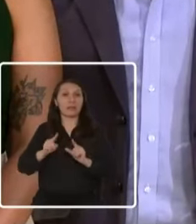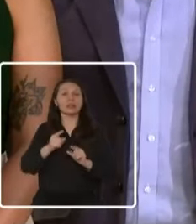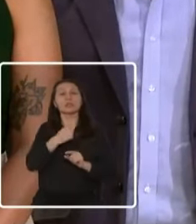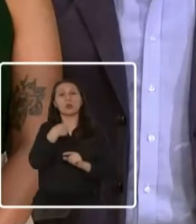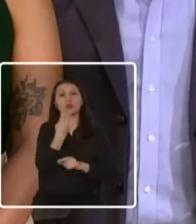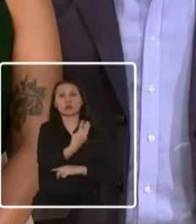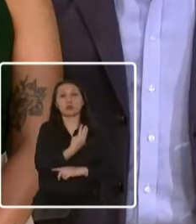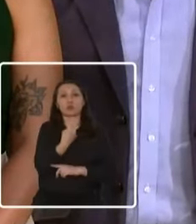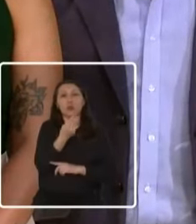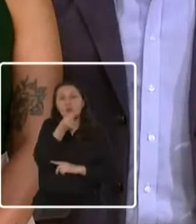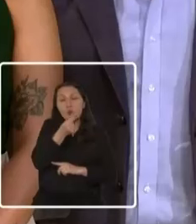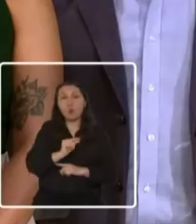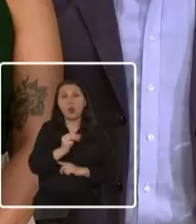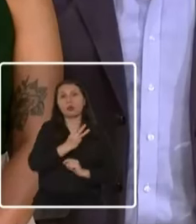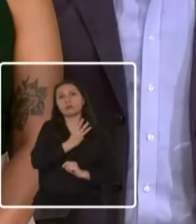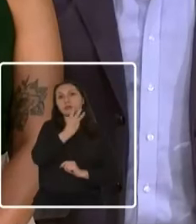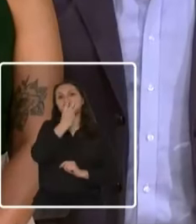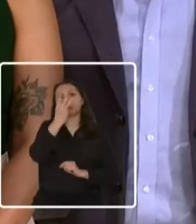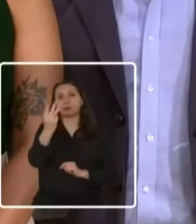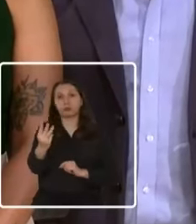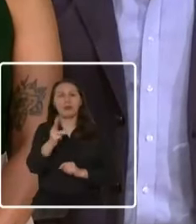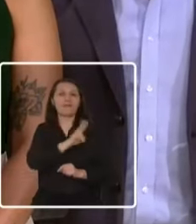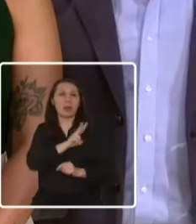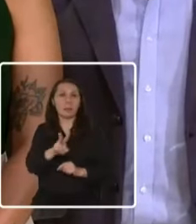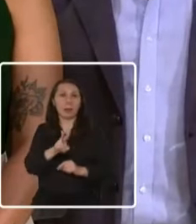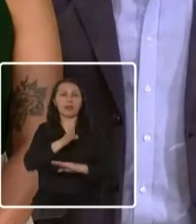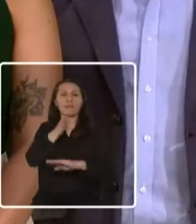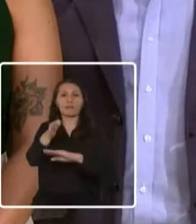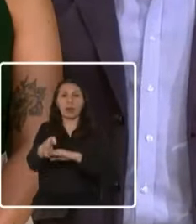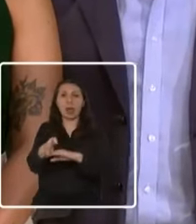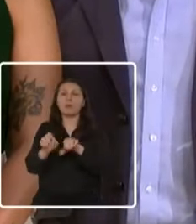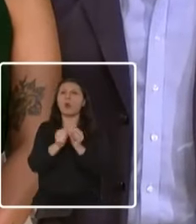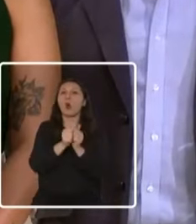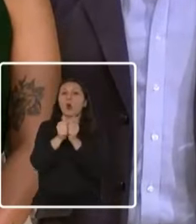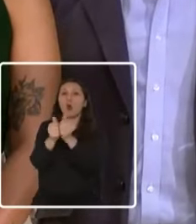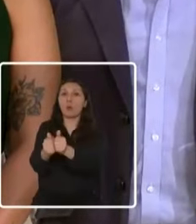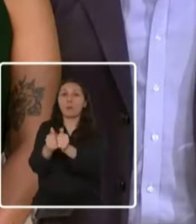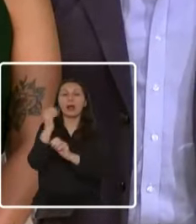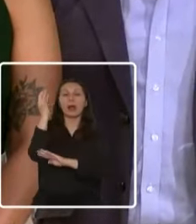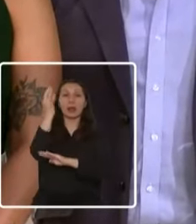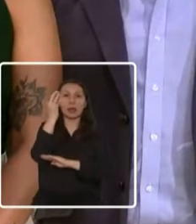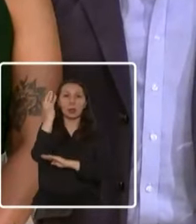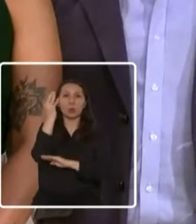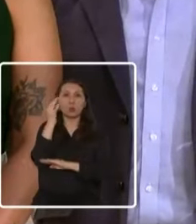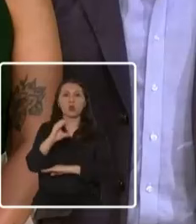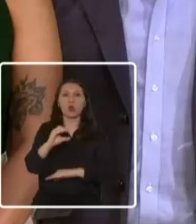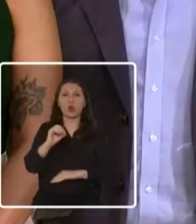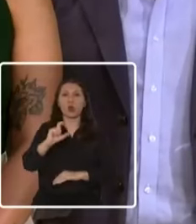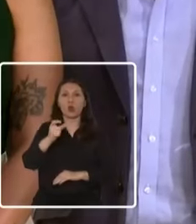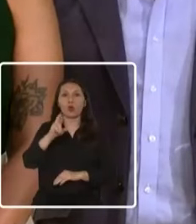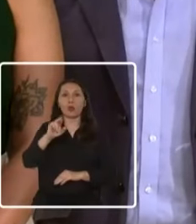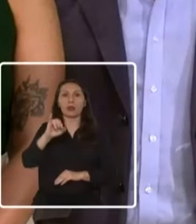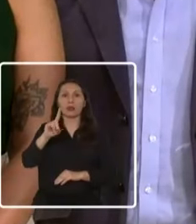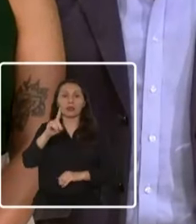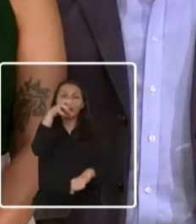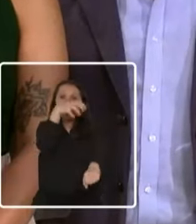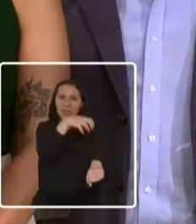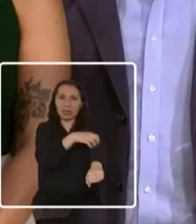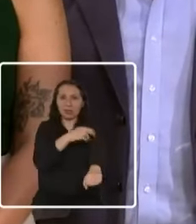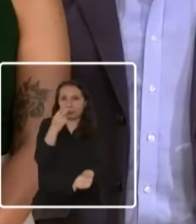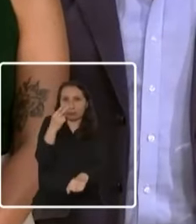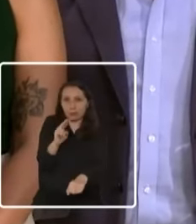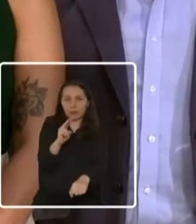desplazar en unos minutos más a la región de Valparaíso y por tanto vamos a acompañar la sesión del COGRID regional de la